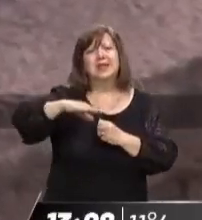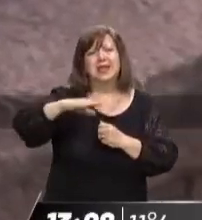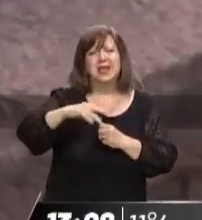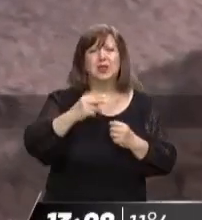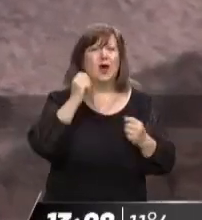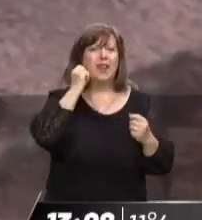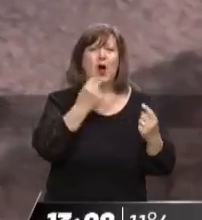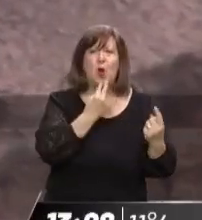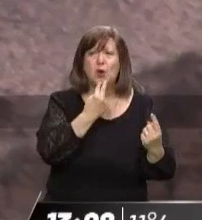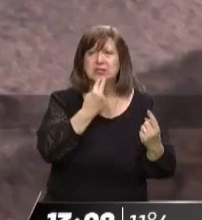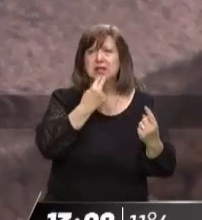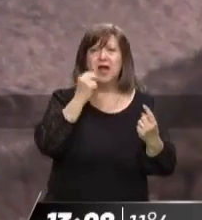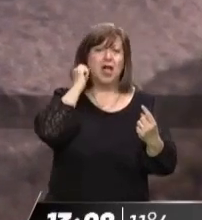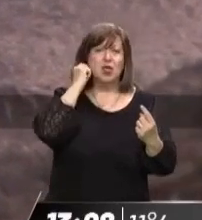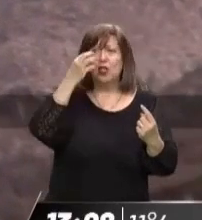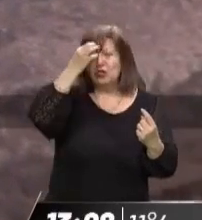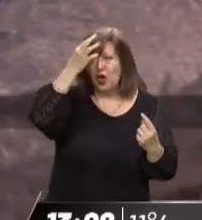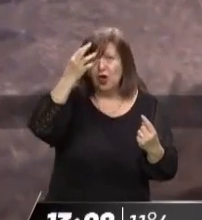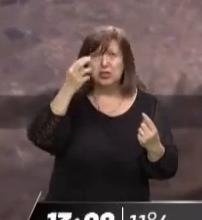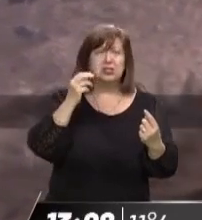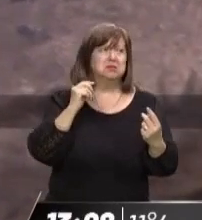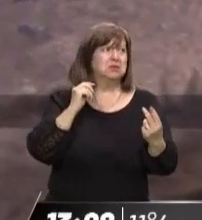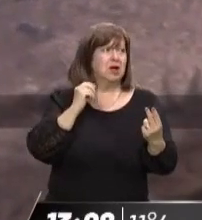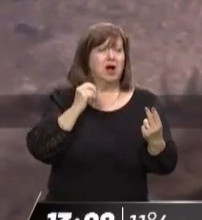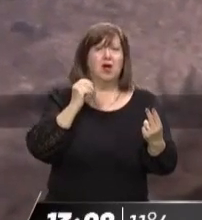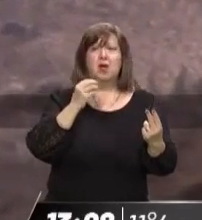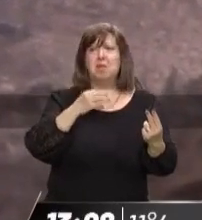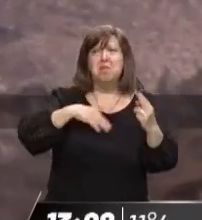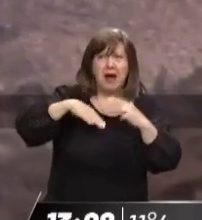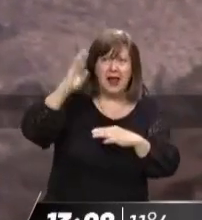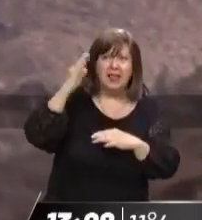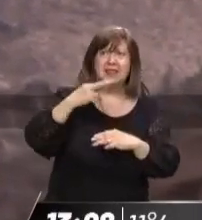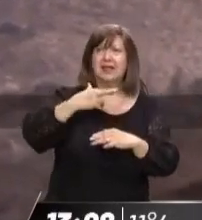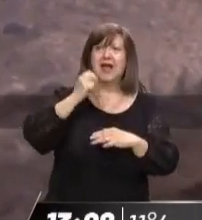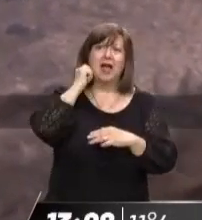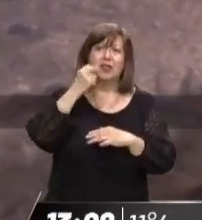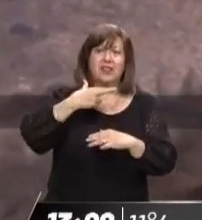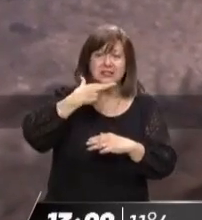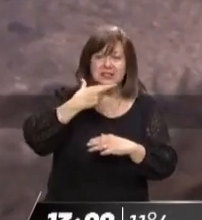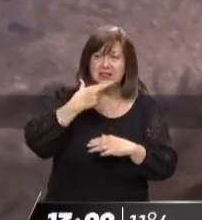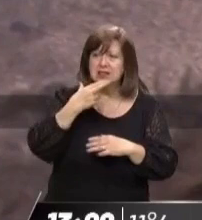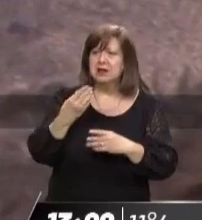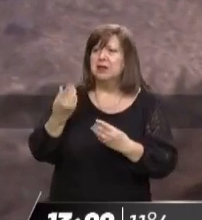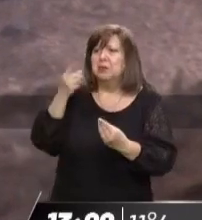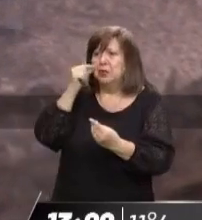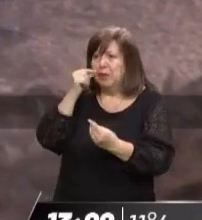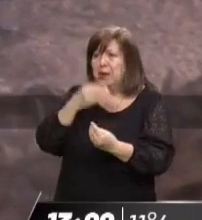tienen 11, 12. El mayor capaz tiene 17. ¿Padres saben de esta